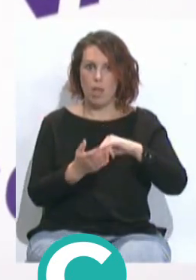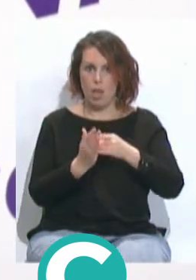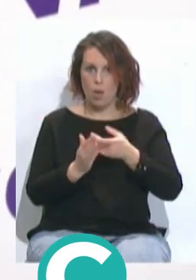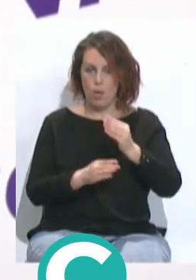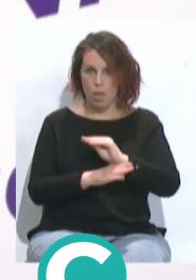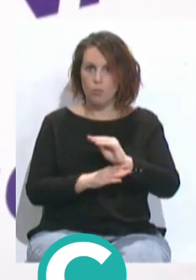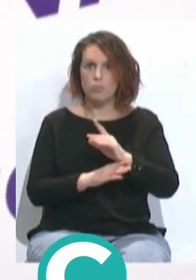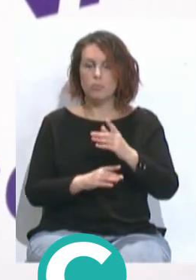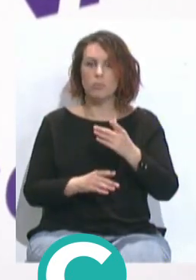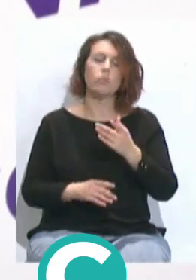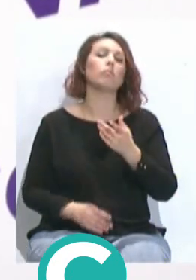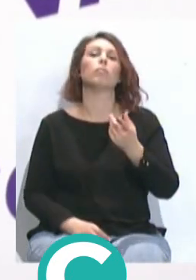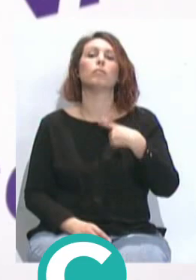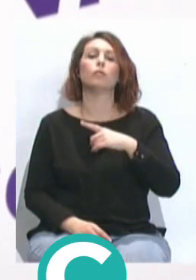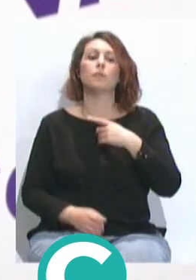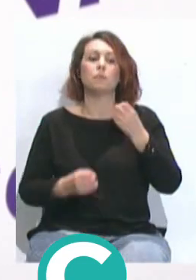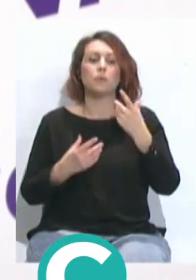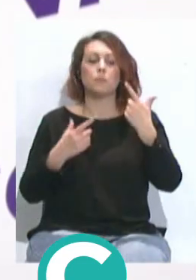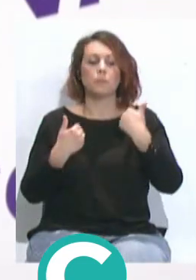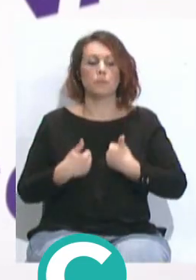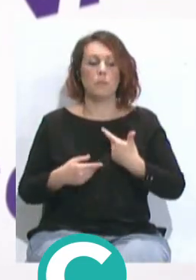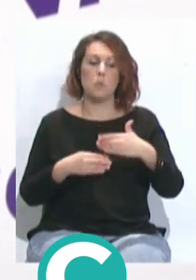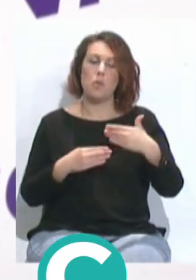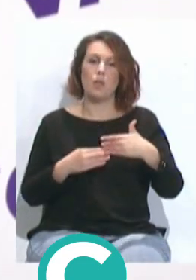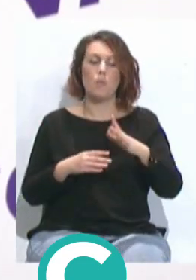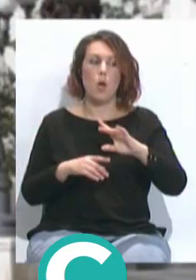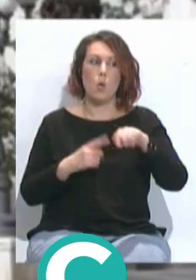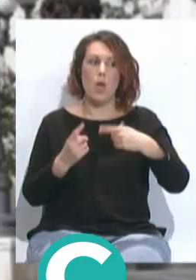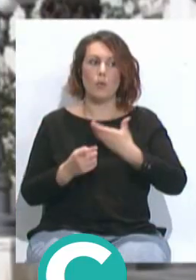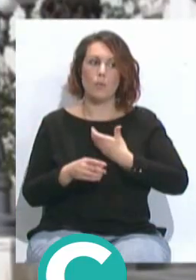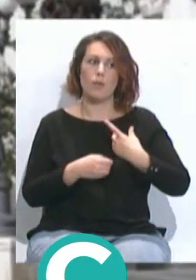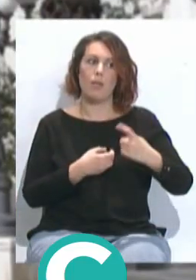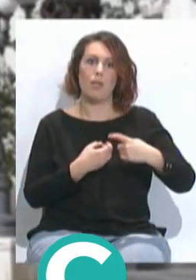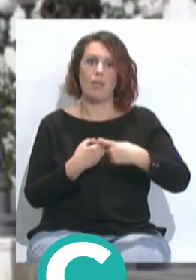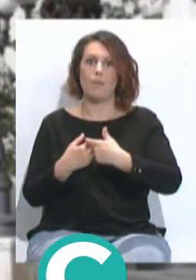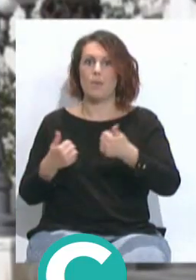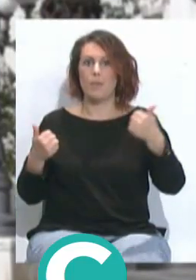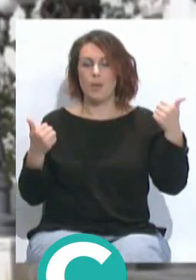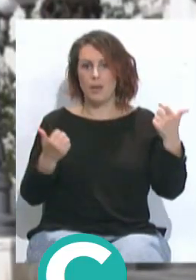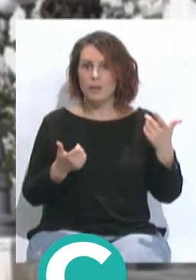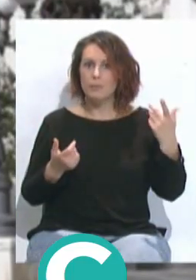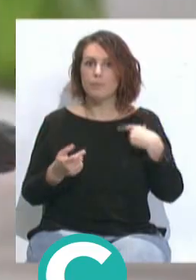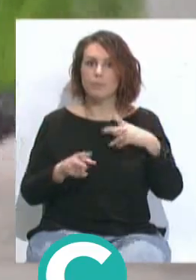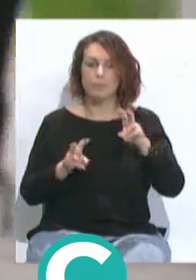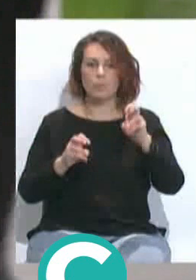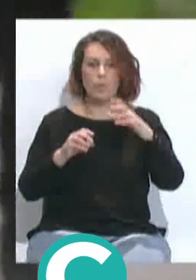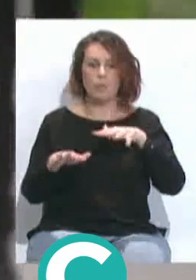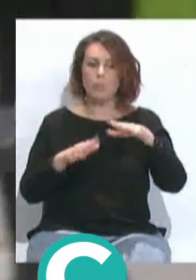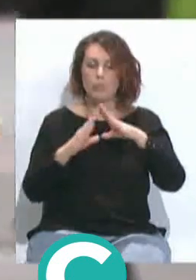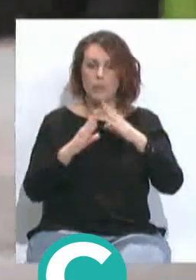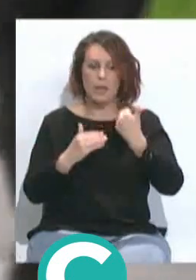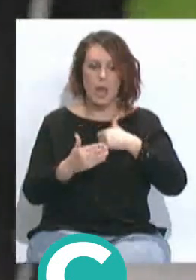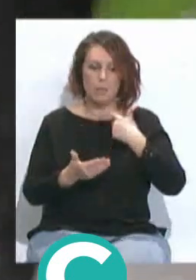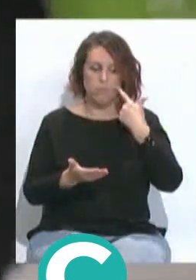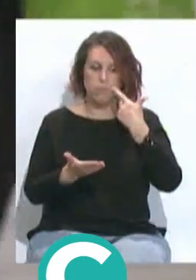cuidados. Esperemos que seamos, bueno, pues a vanguardia, pero que después se sumen muchos más, por supuesto. Es una cuestión que el movimiento feminista lleva